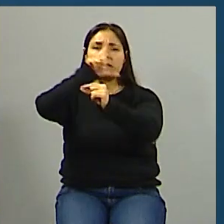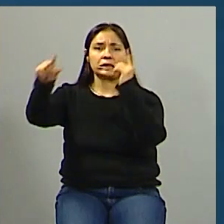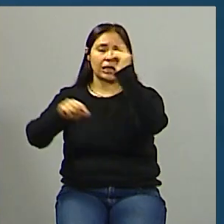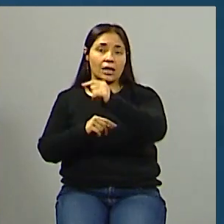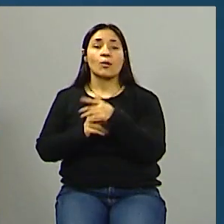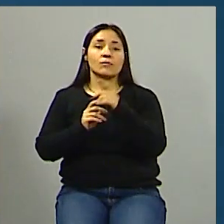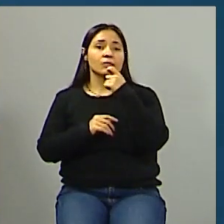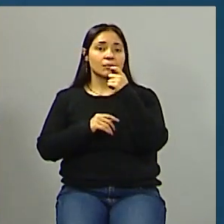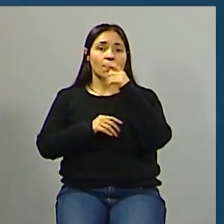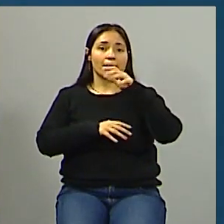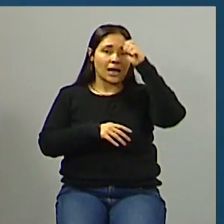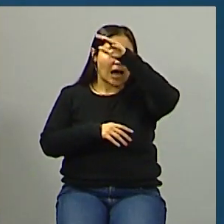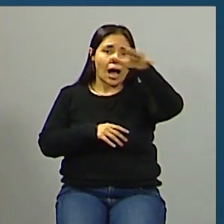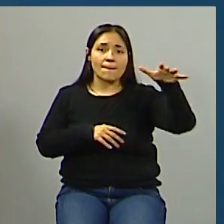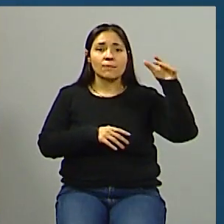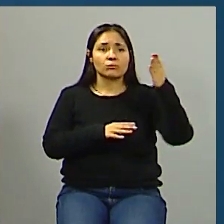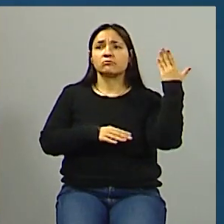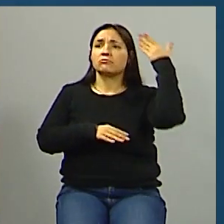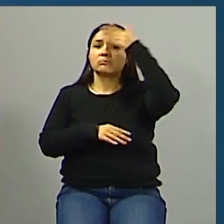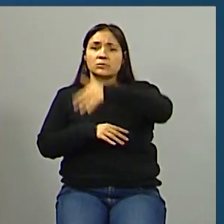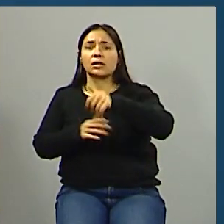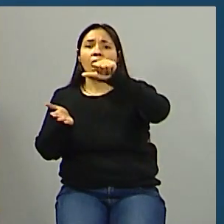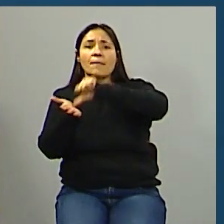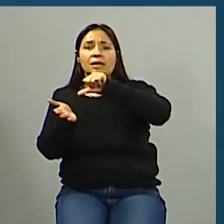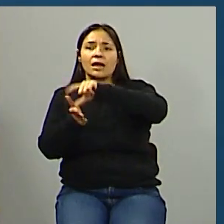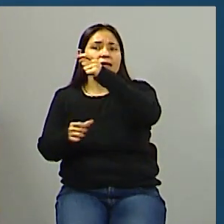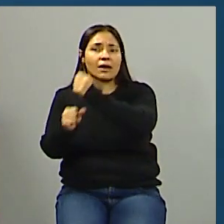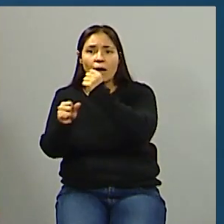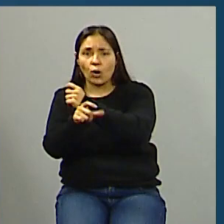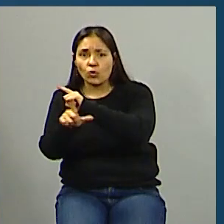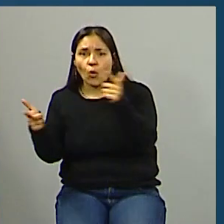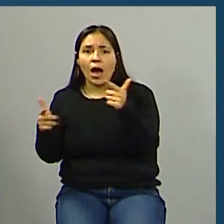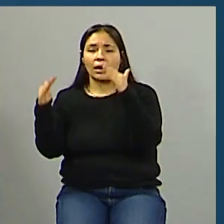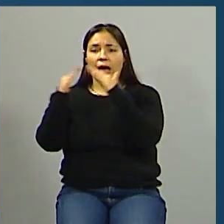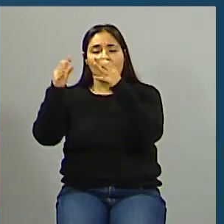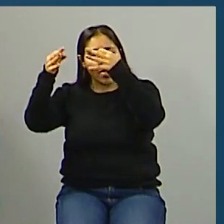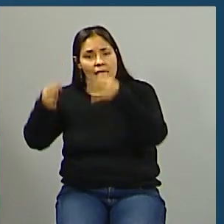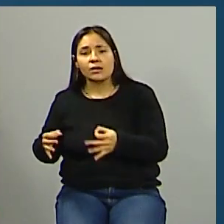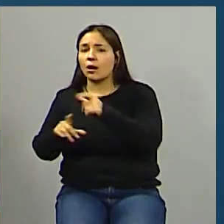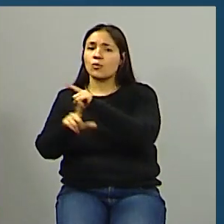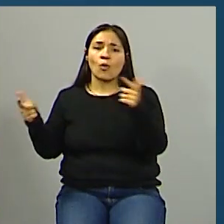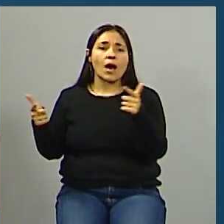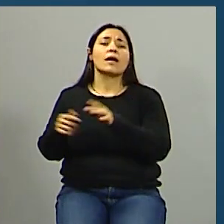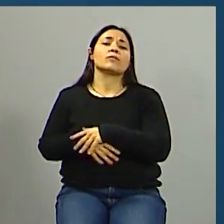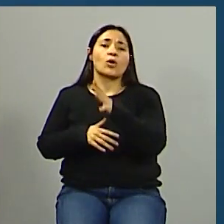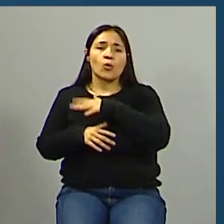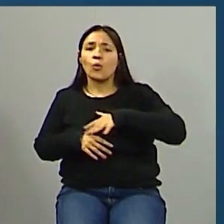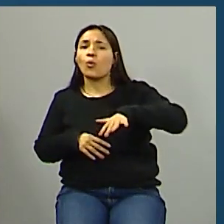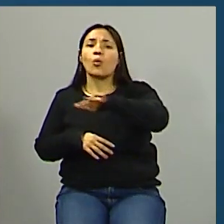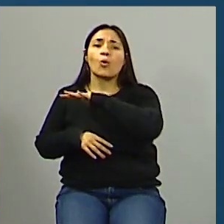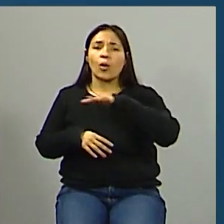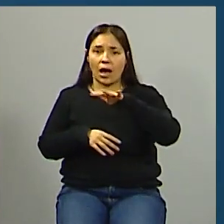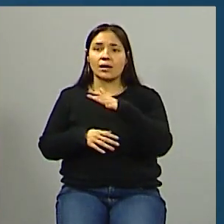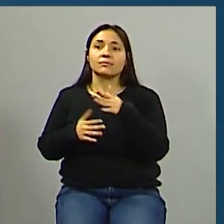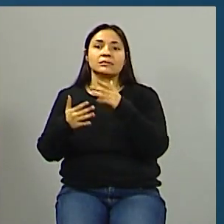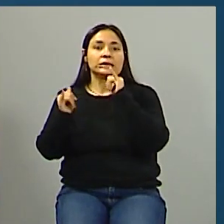rurales está en la ciudad pauperizada, porque no tiene tampoco un trabajo estable, ni una estadía digna, y ni un lugar donde pueda